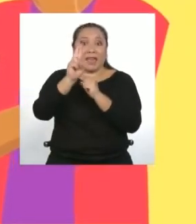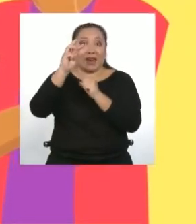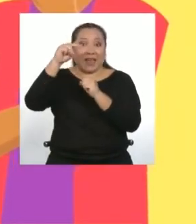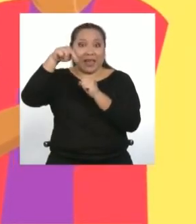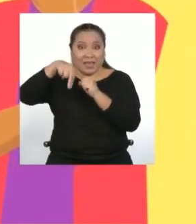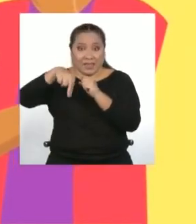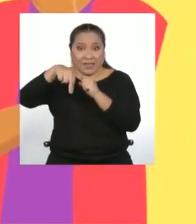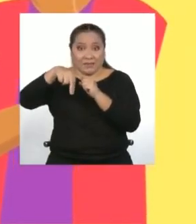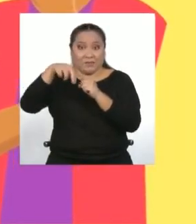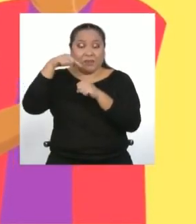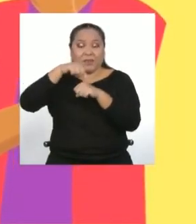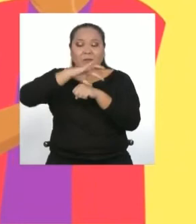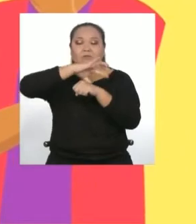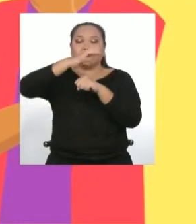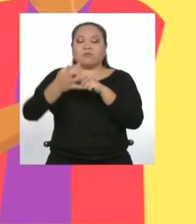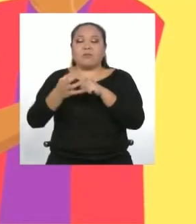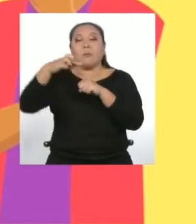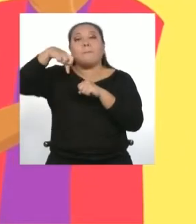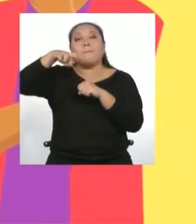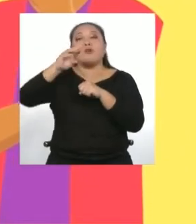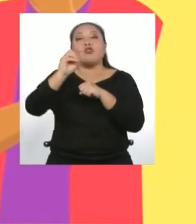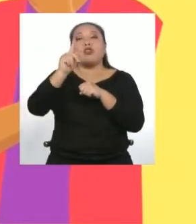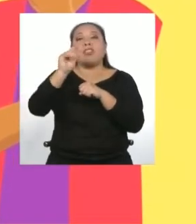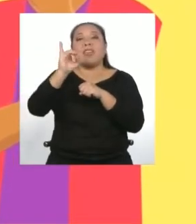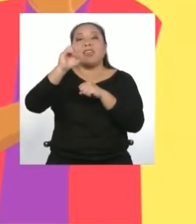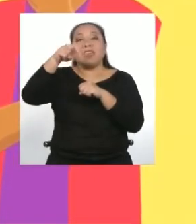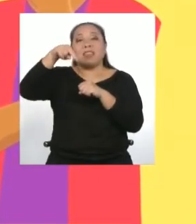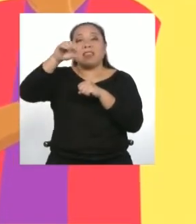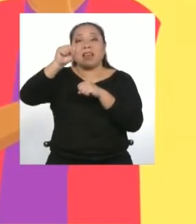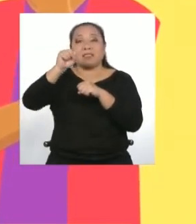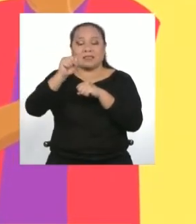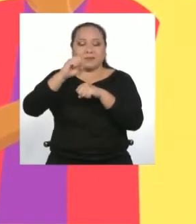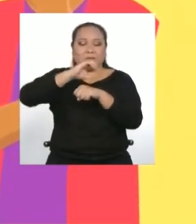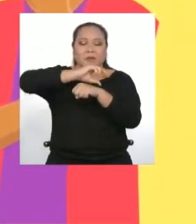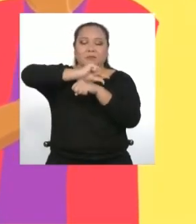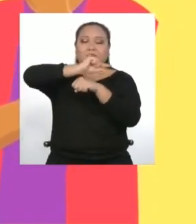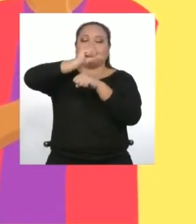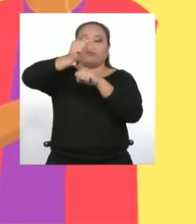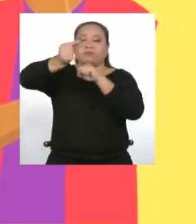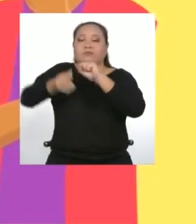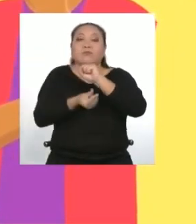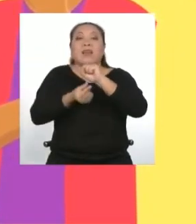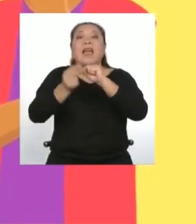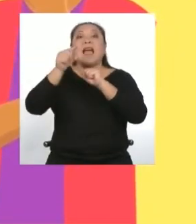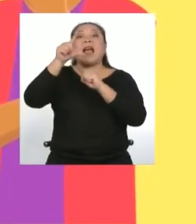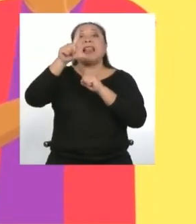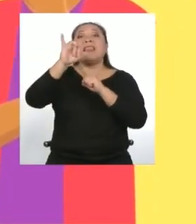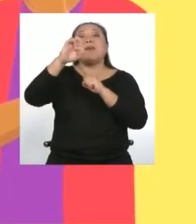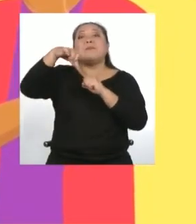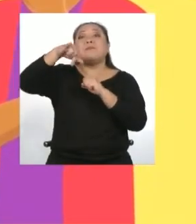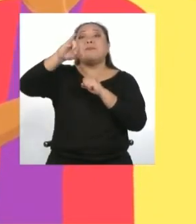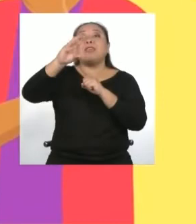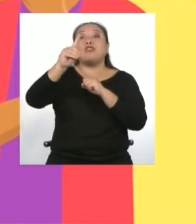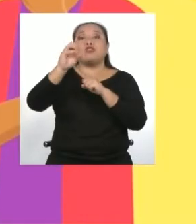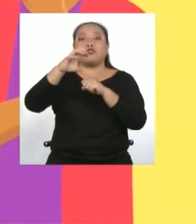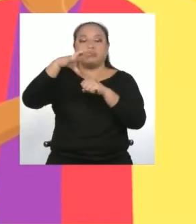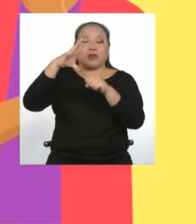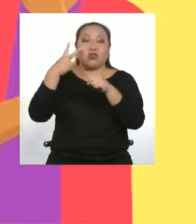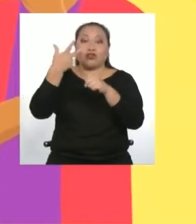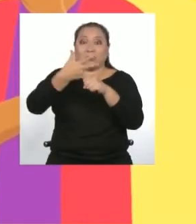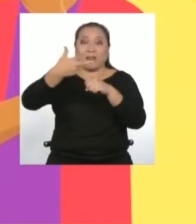ARN, proteínas y lípidos. Estos elementos mencionados se autoensamblan para formar el